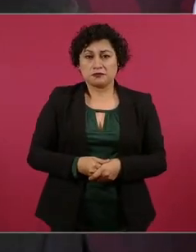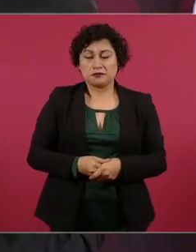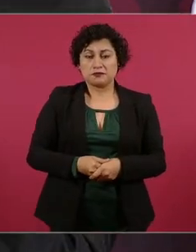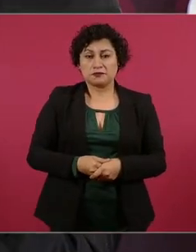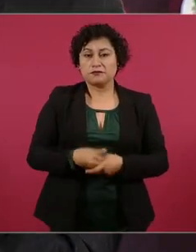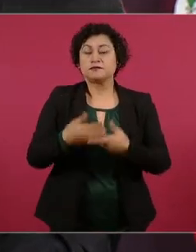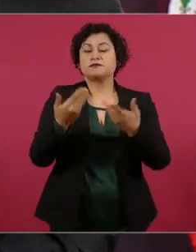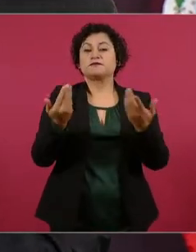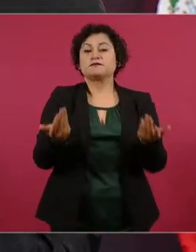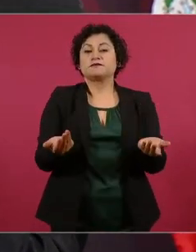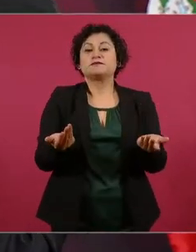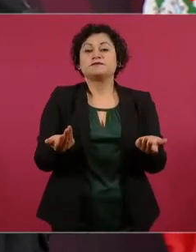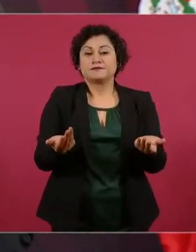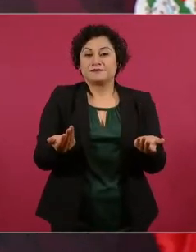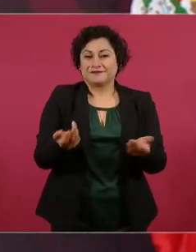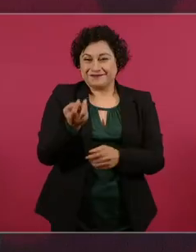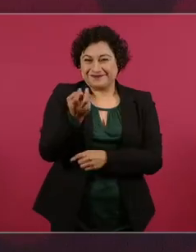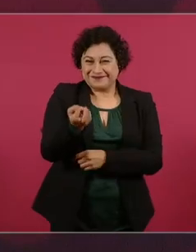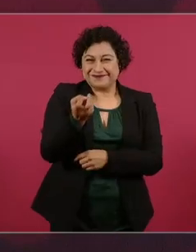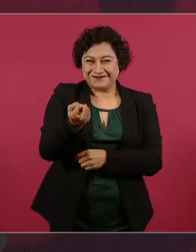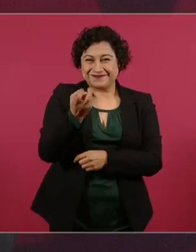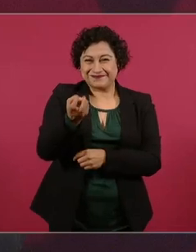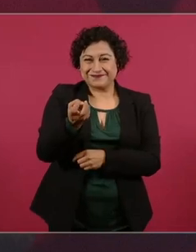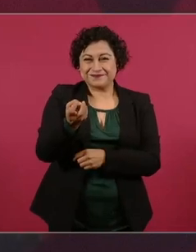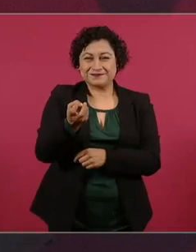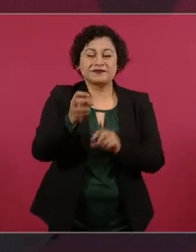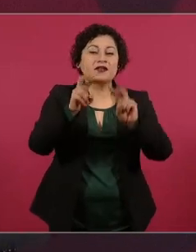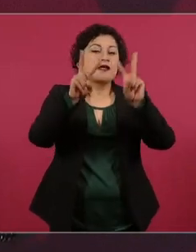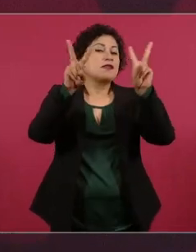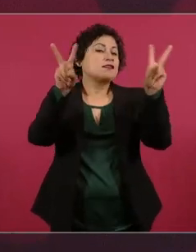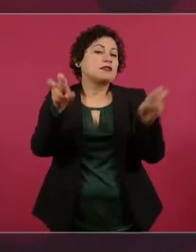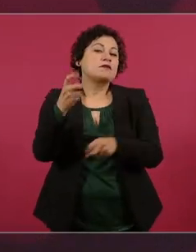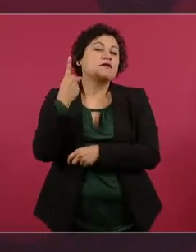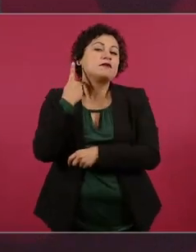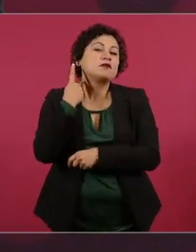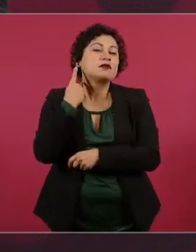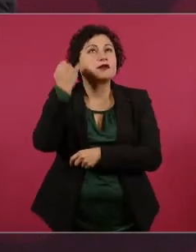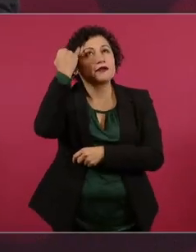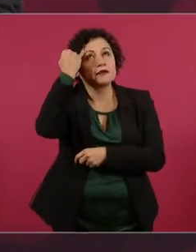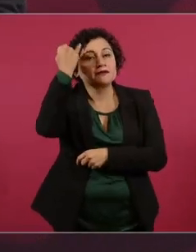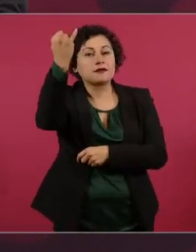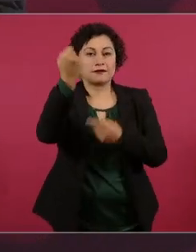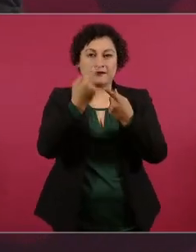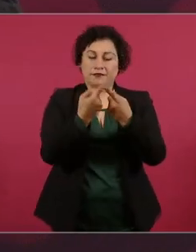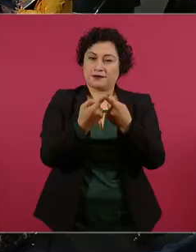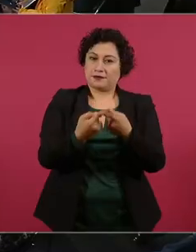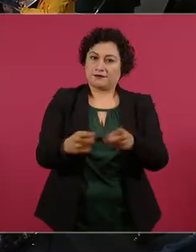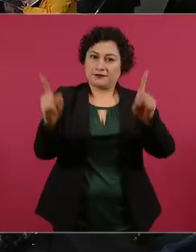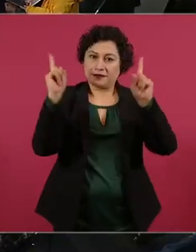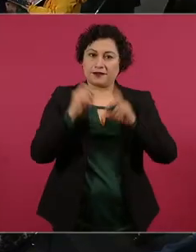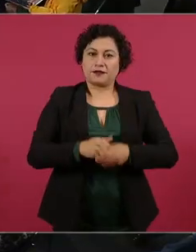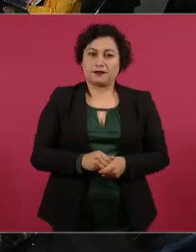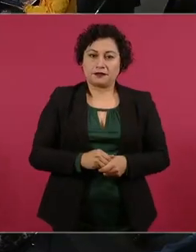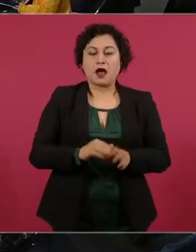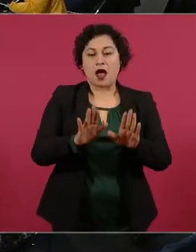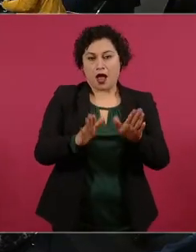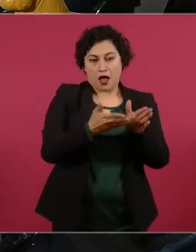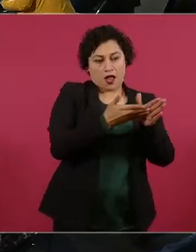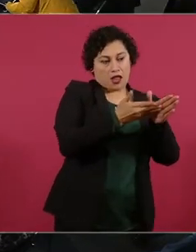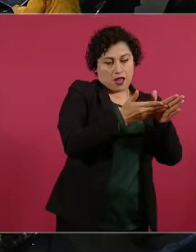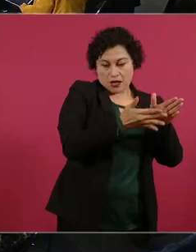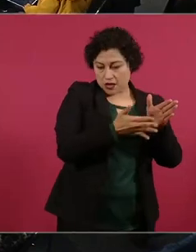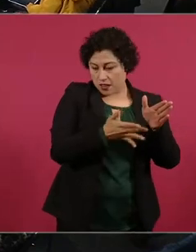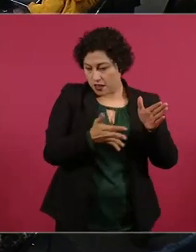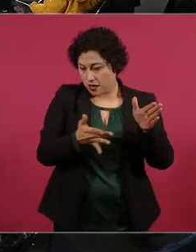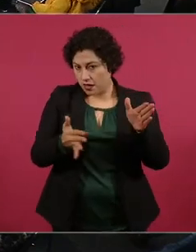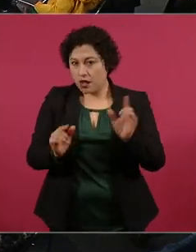Y pero es otra política. Entonces, poco a poco han ido entendiendo. Yo agradezco